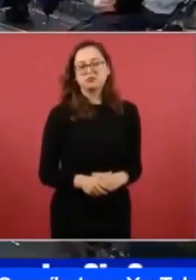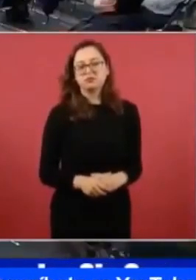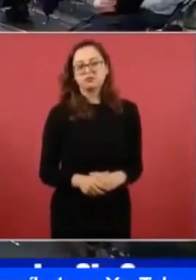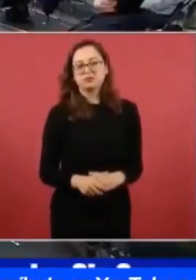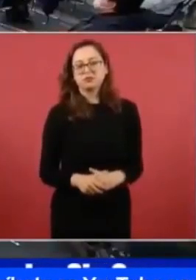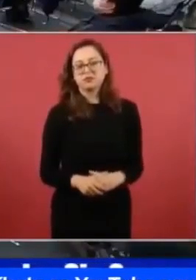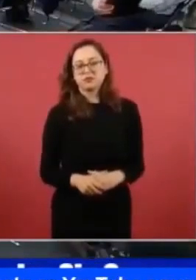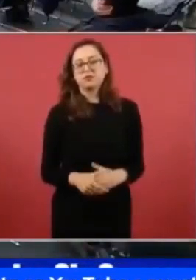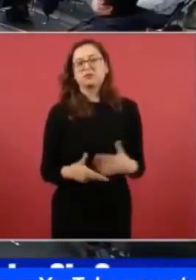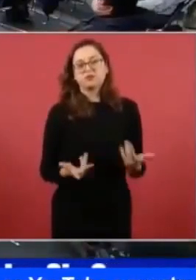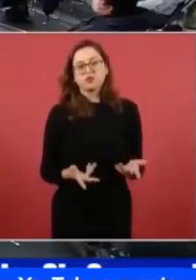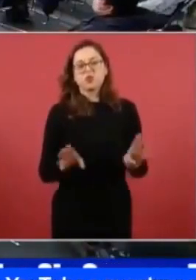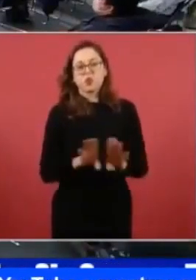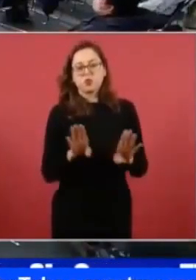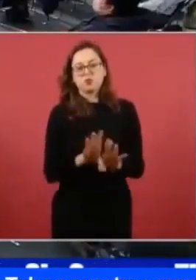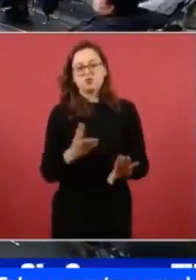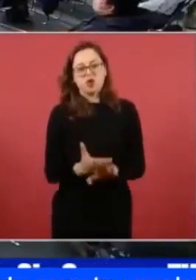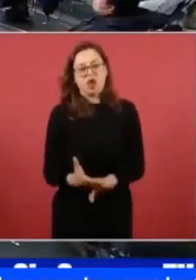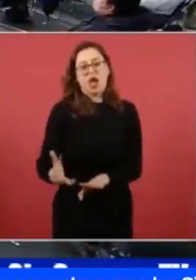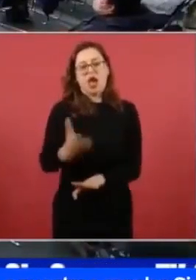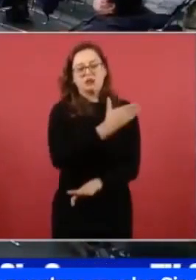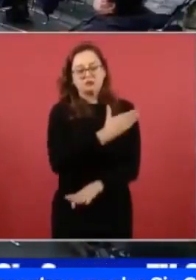suspendió la negociación